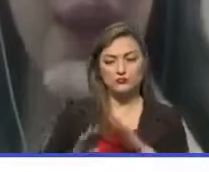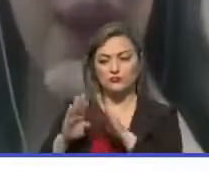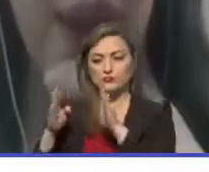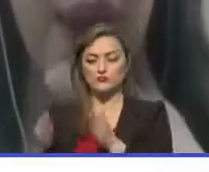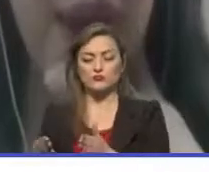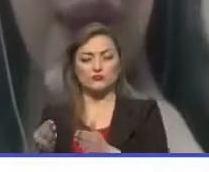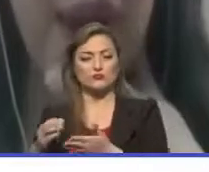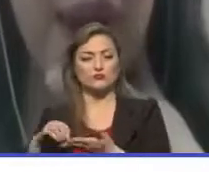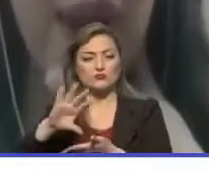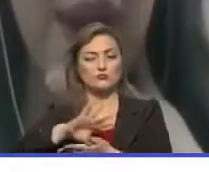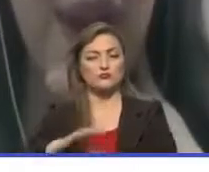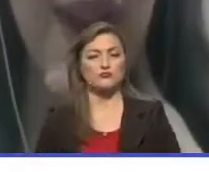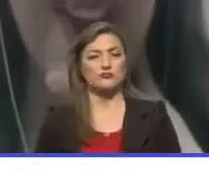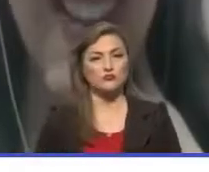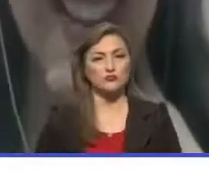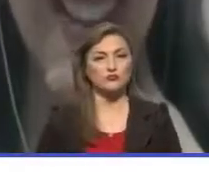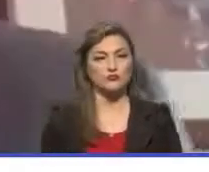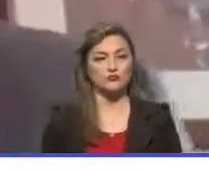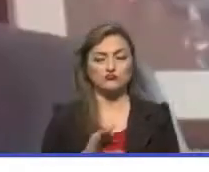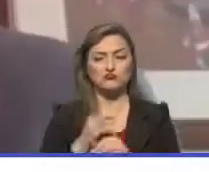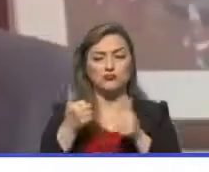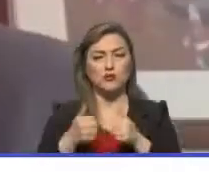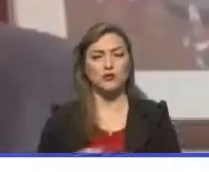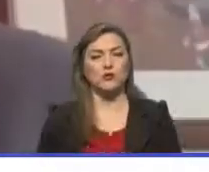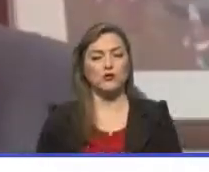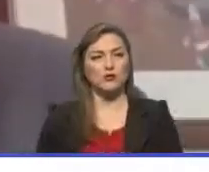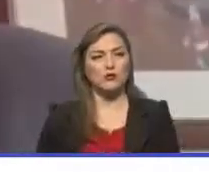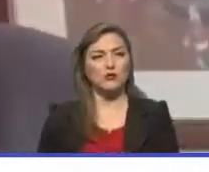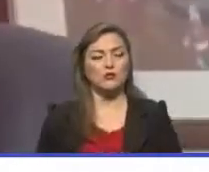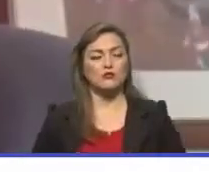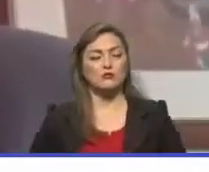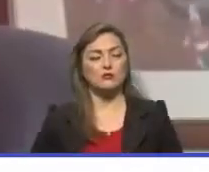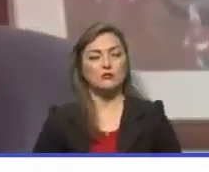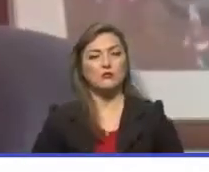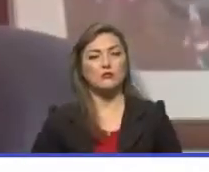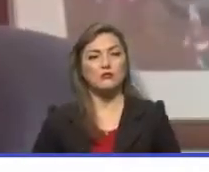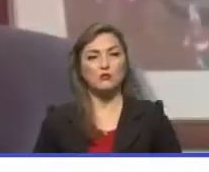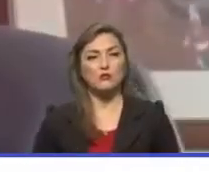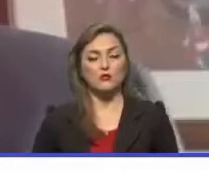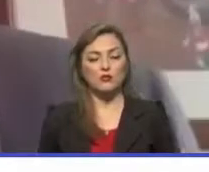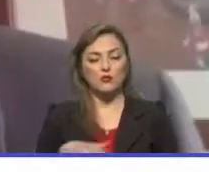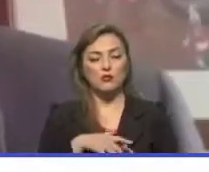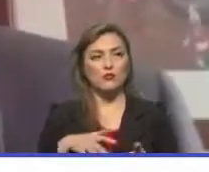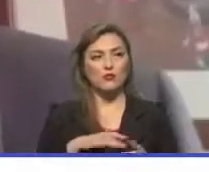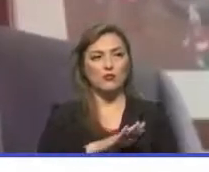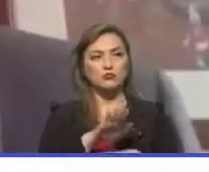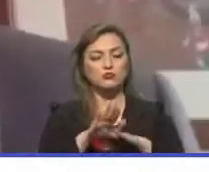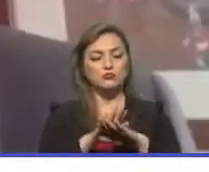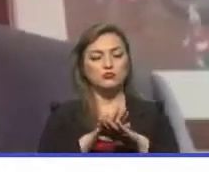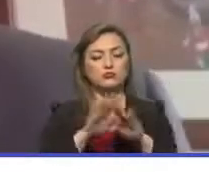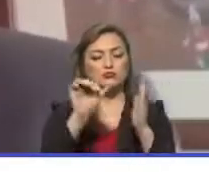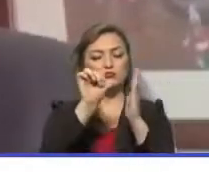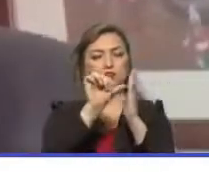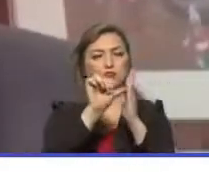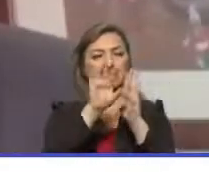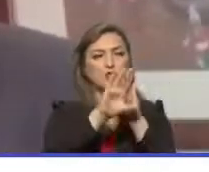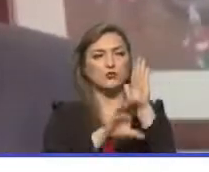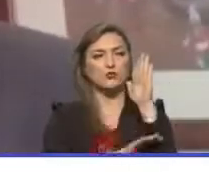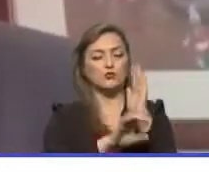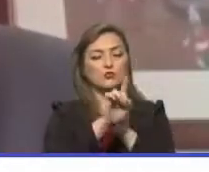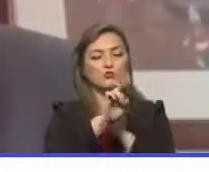que según Patricio Donoso sí funcionaron. Se disiparon dudas con respecto a los artículos de la Constitución 120